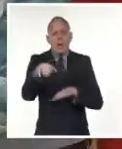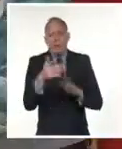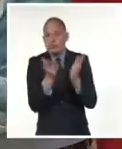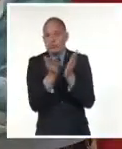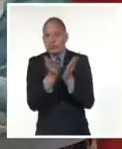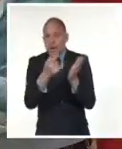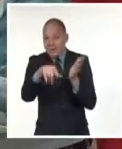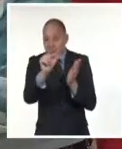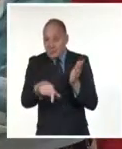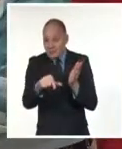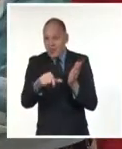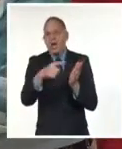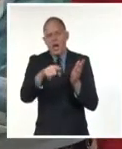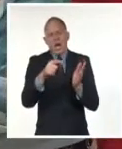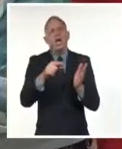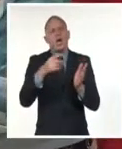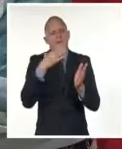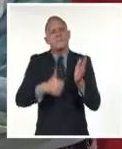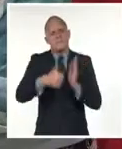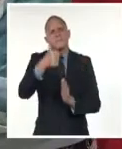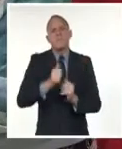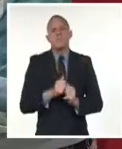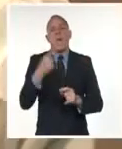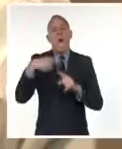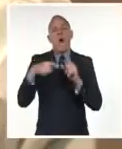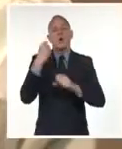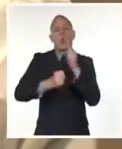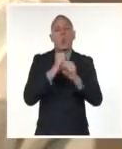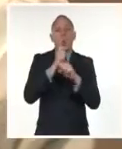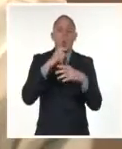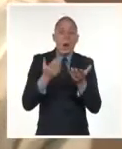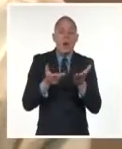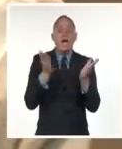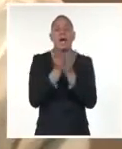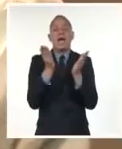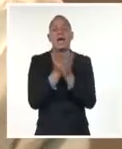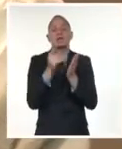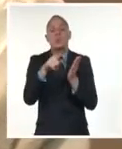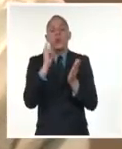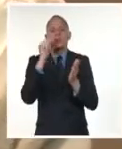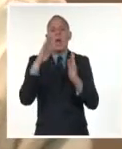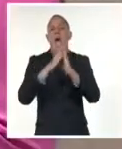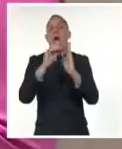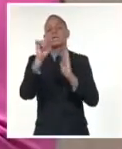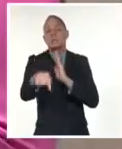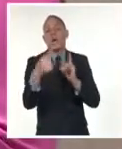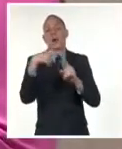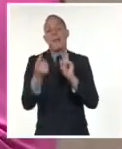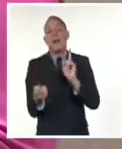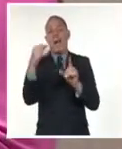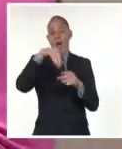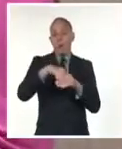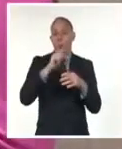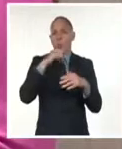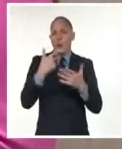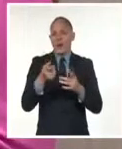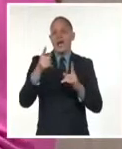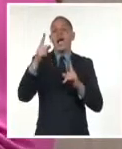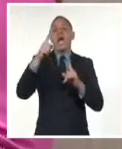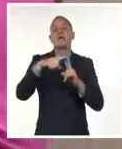y el empleo de las modalidades como el estudio a distancia y la inclusión de cursos técnicos superiores. Es una experiencia a la que no